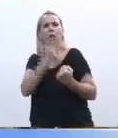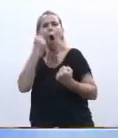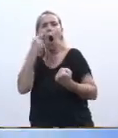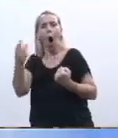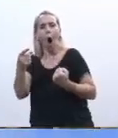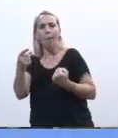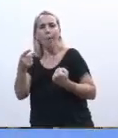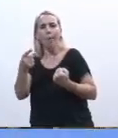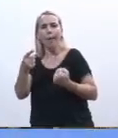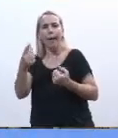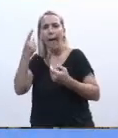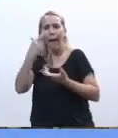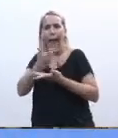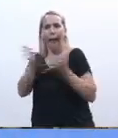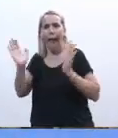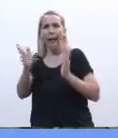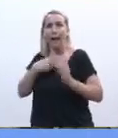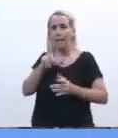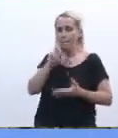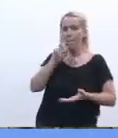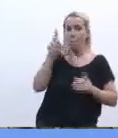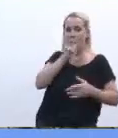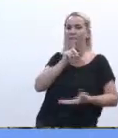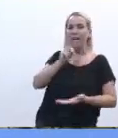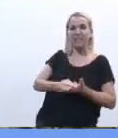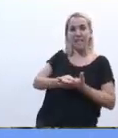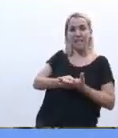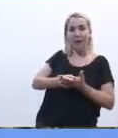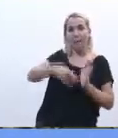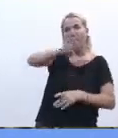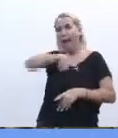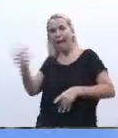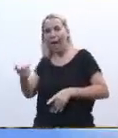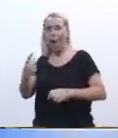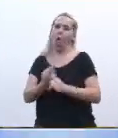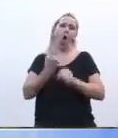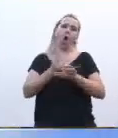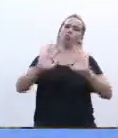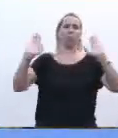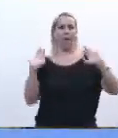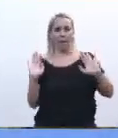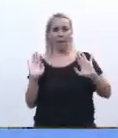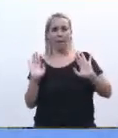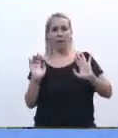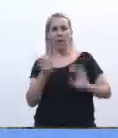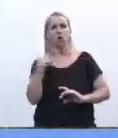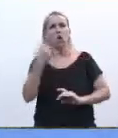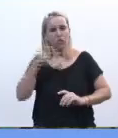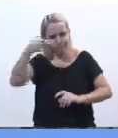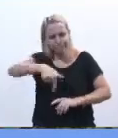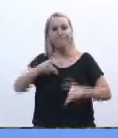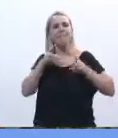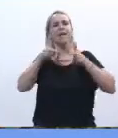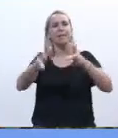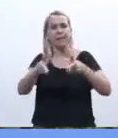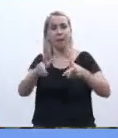no puede dejarse al arbitrio de la mujer. Venimos a decirles a todos que toda vez que